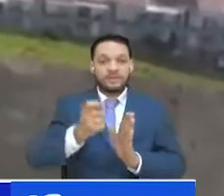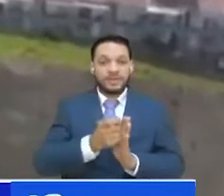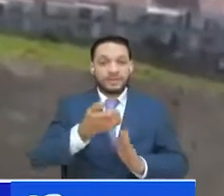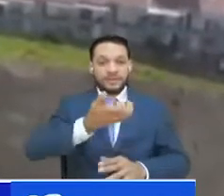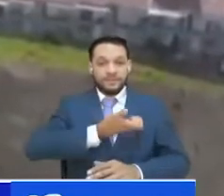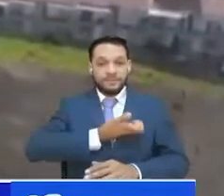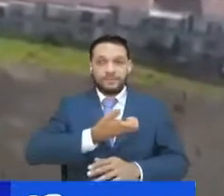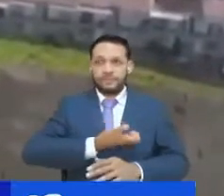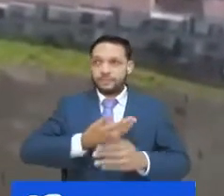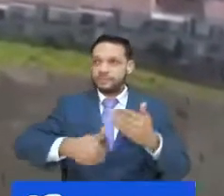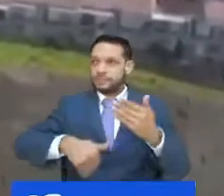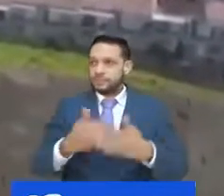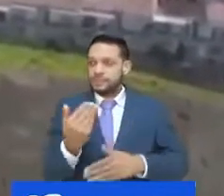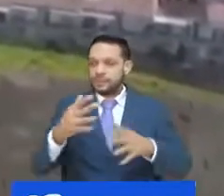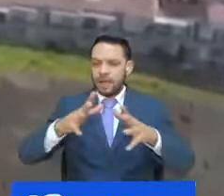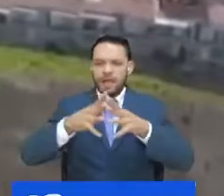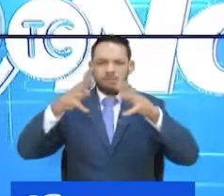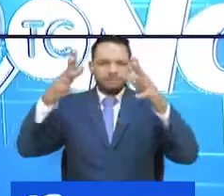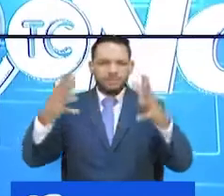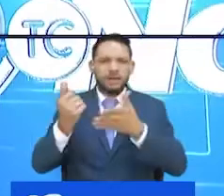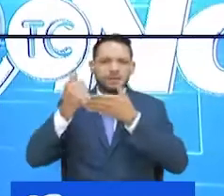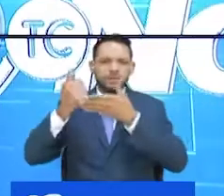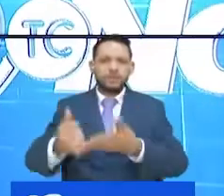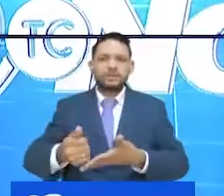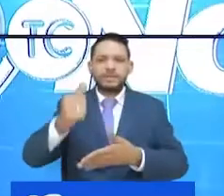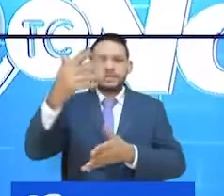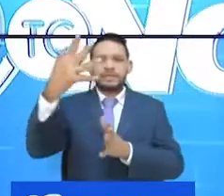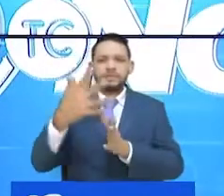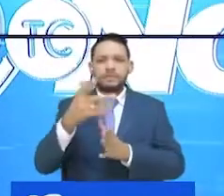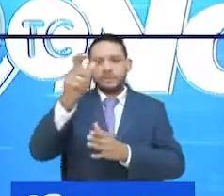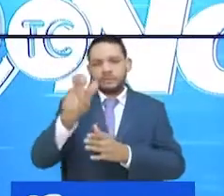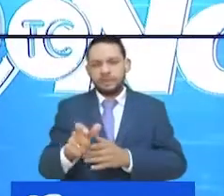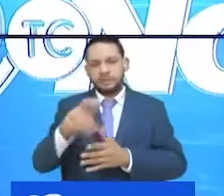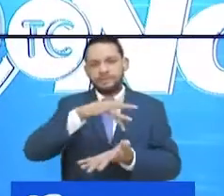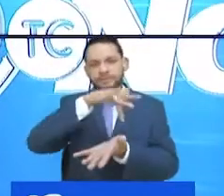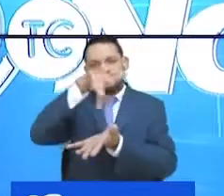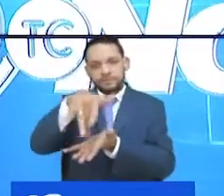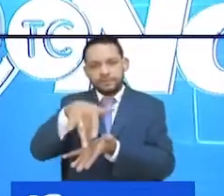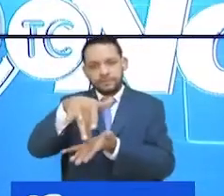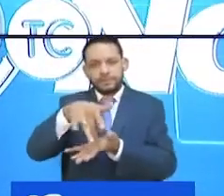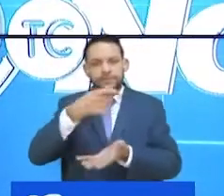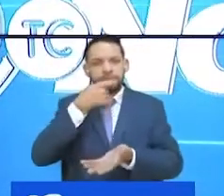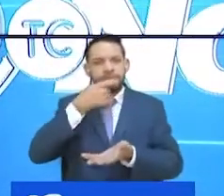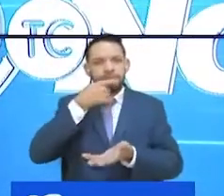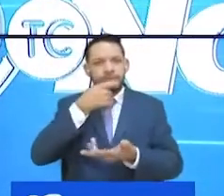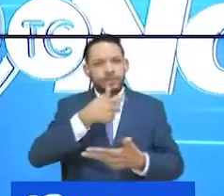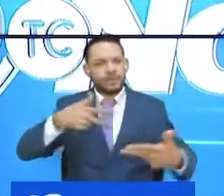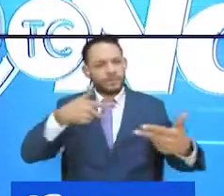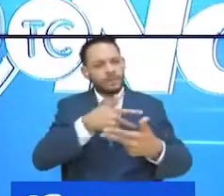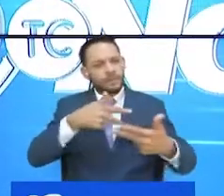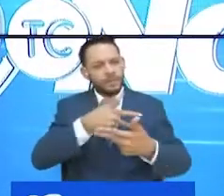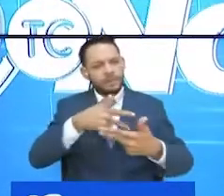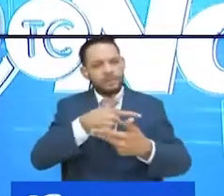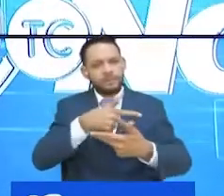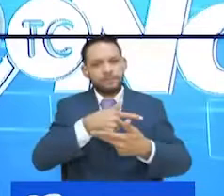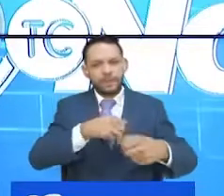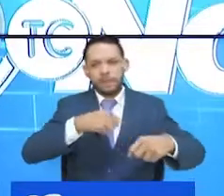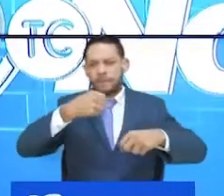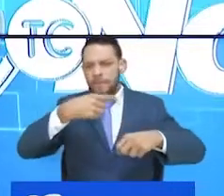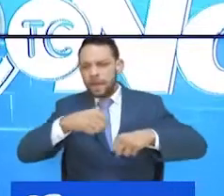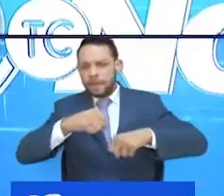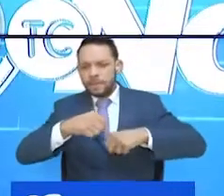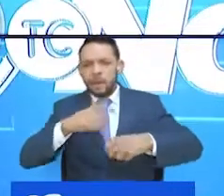beneficiar inicialmente a 5.000 personas. Las autoridades de tránsito en Manizales realizaron operativos durante el fin de semana que permitieron